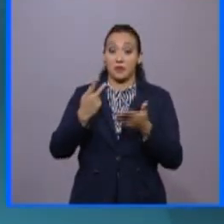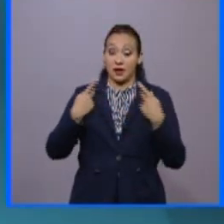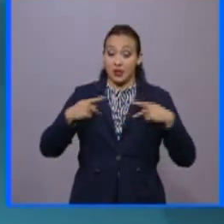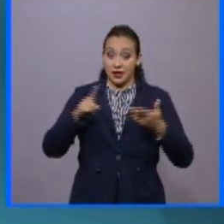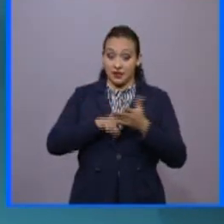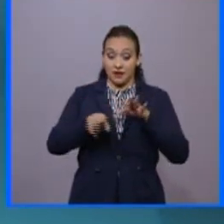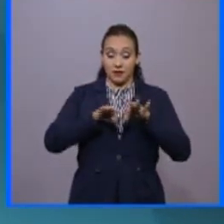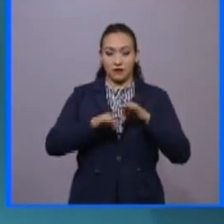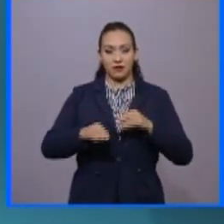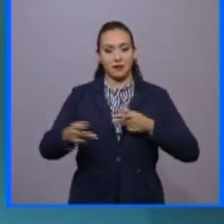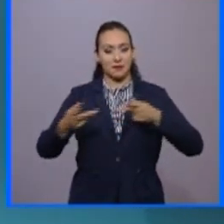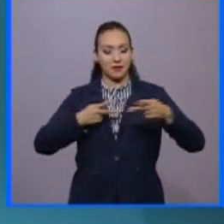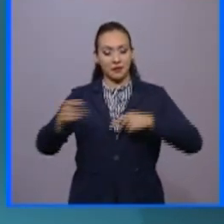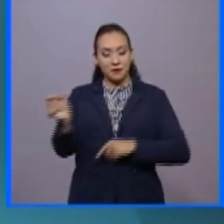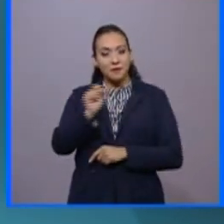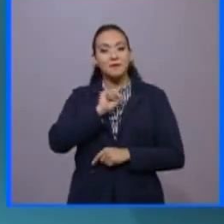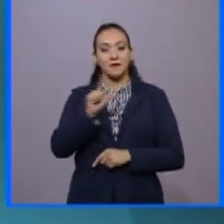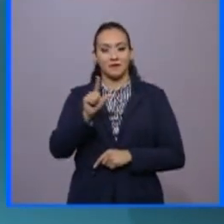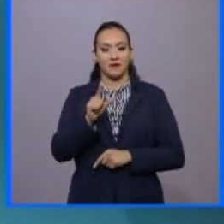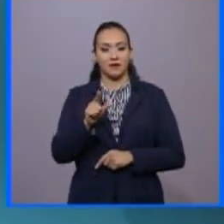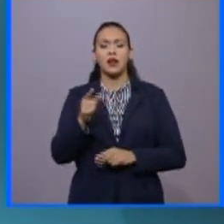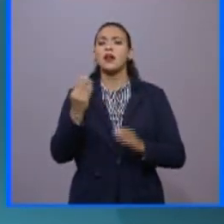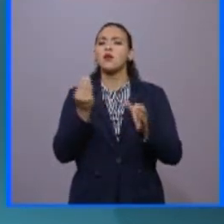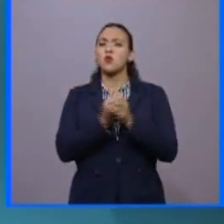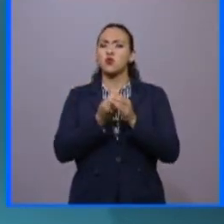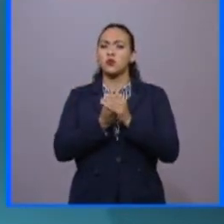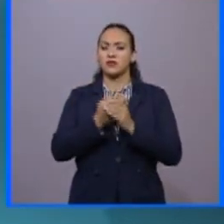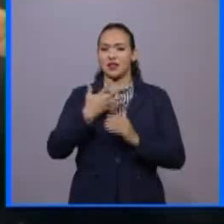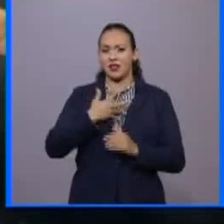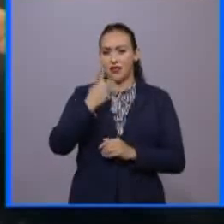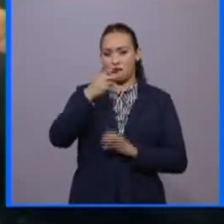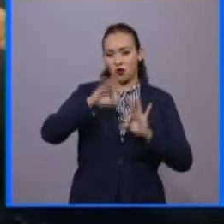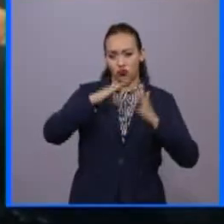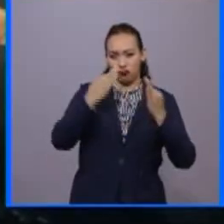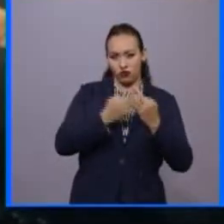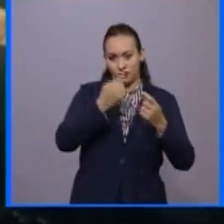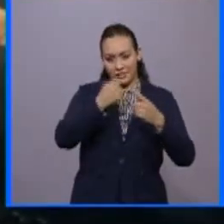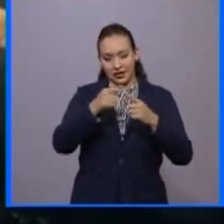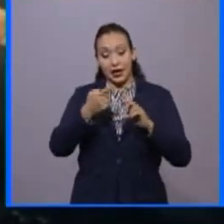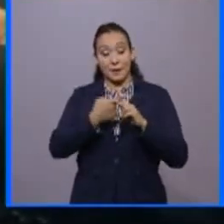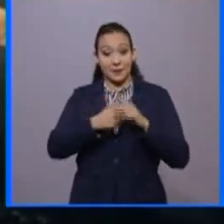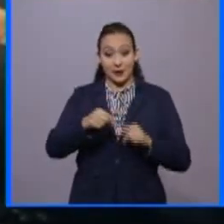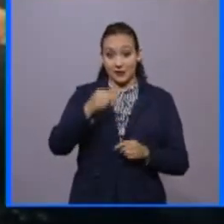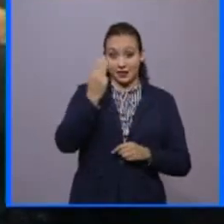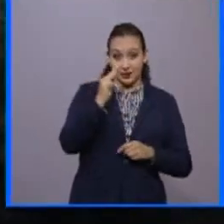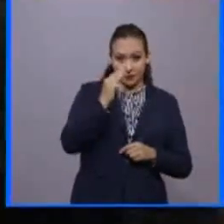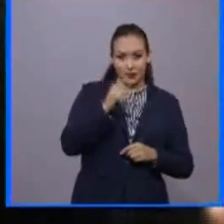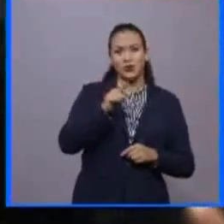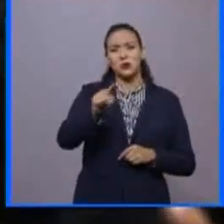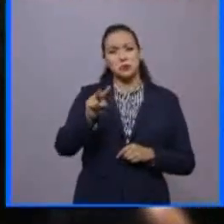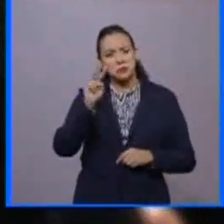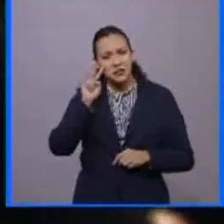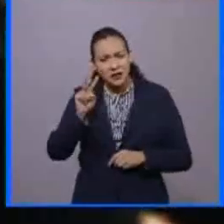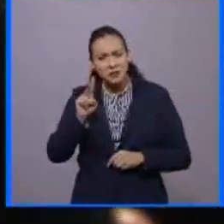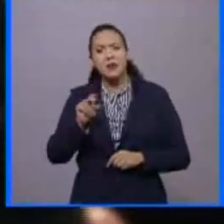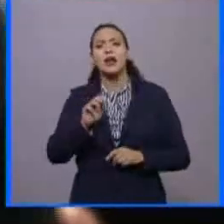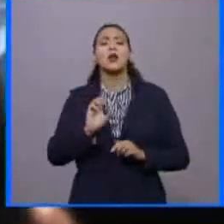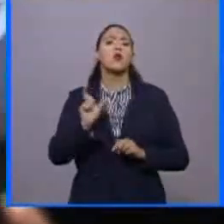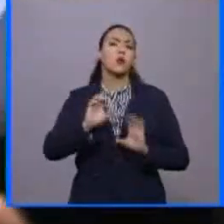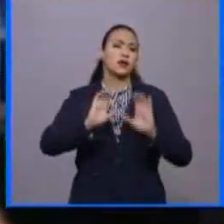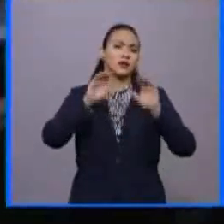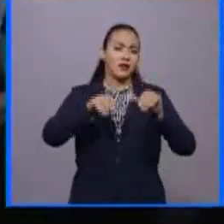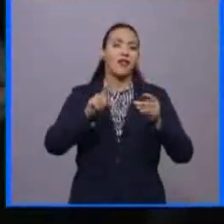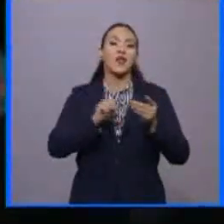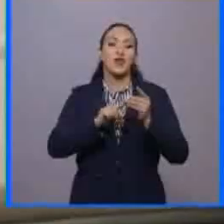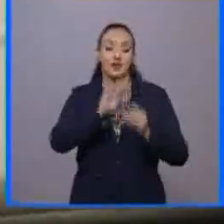capacitado con altos estándares. El curso tendrá 2 ediciones que comienzan en mayo. Consulte las bases e inscripciones